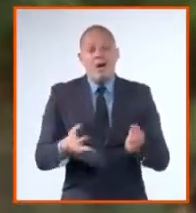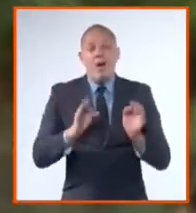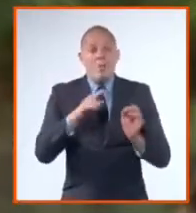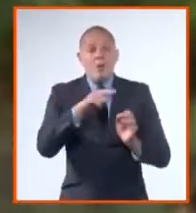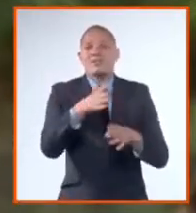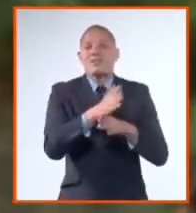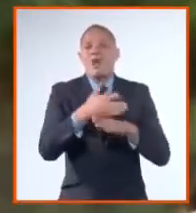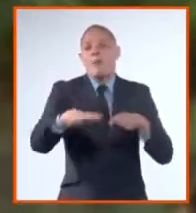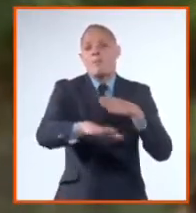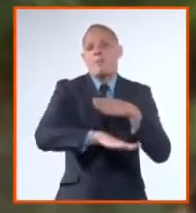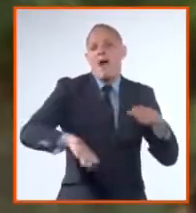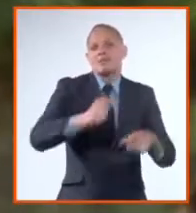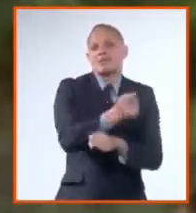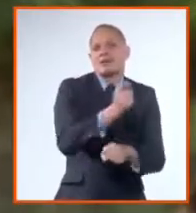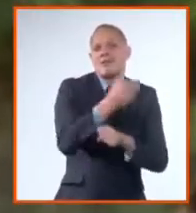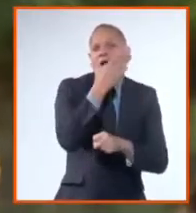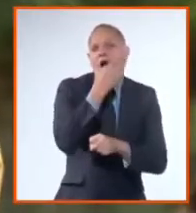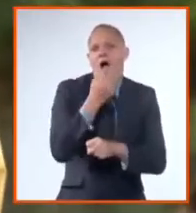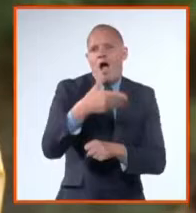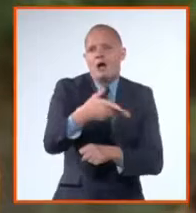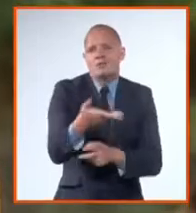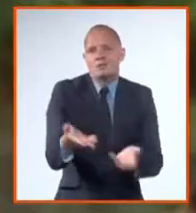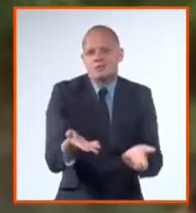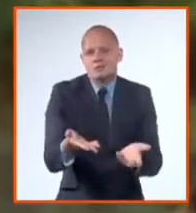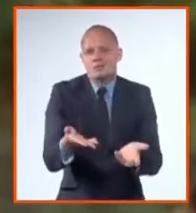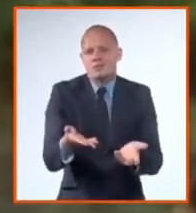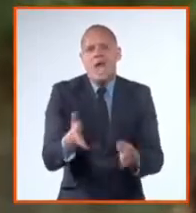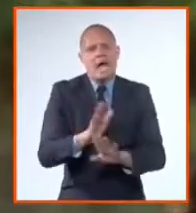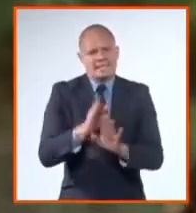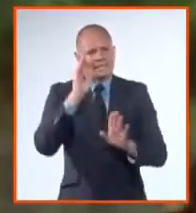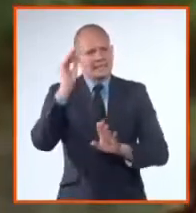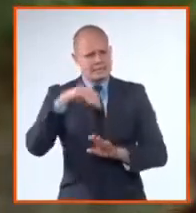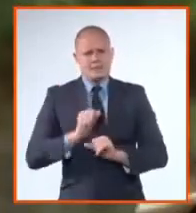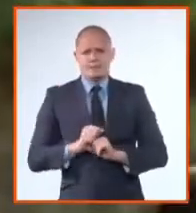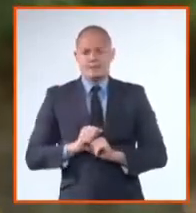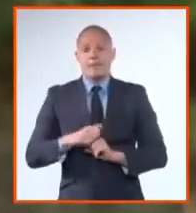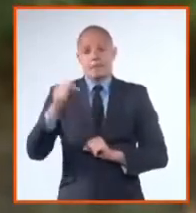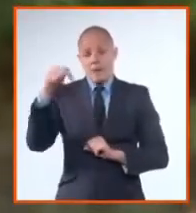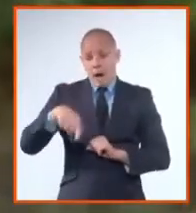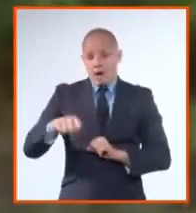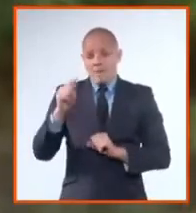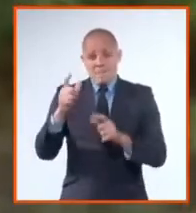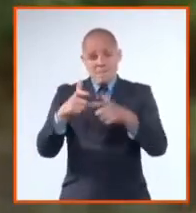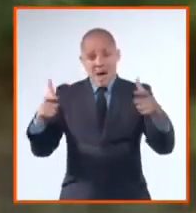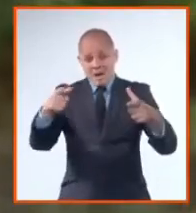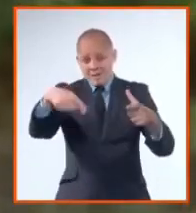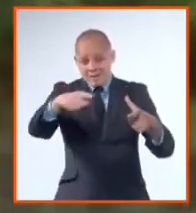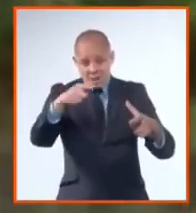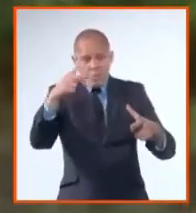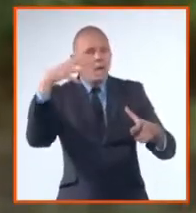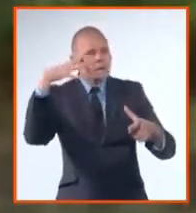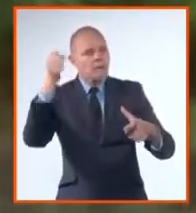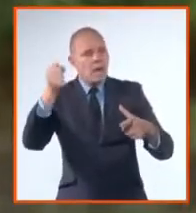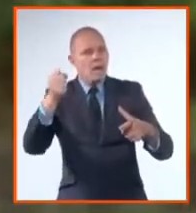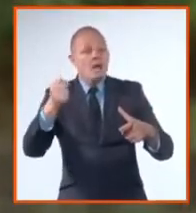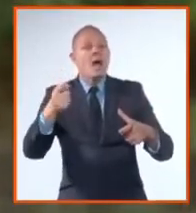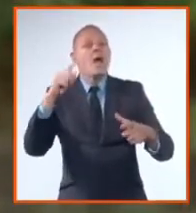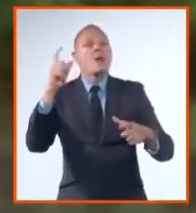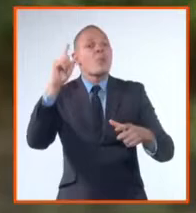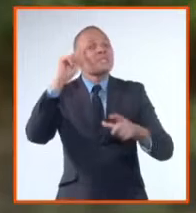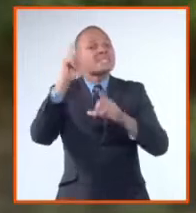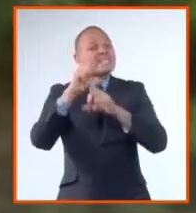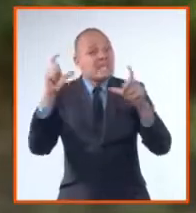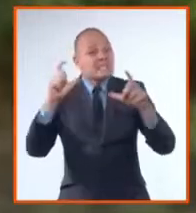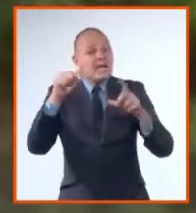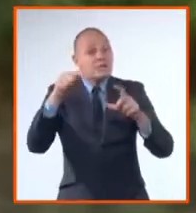aprovechar la coyuntura de que todo el mundo se ha dado cuenta de que las ciencias básicas son importantísimas. Porque